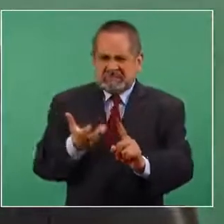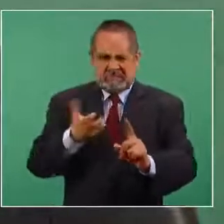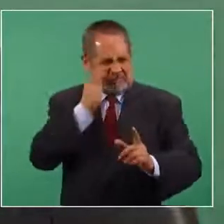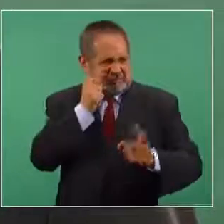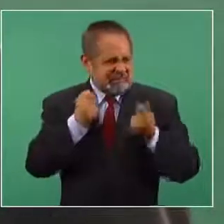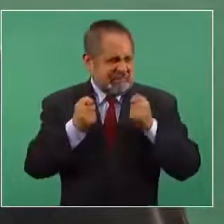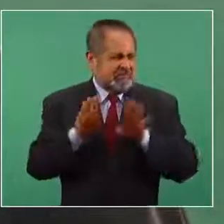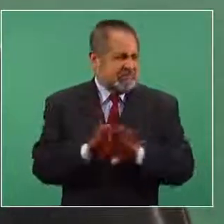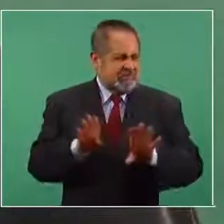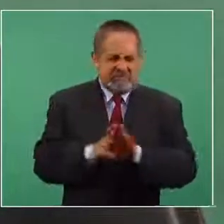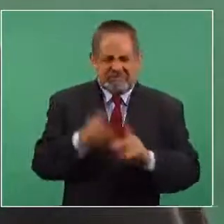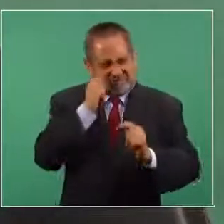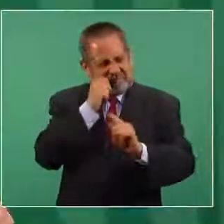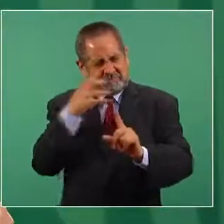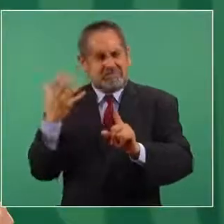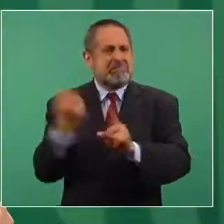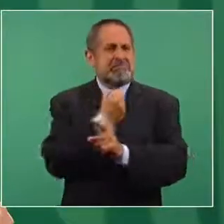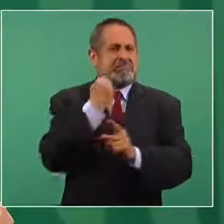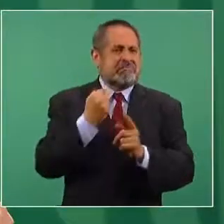los medios, pues no.